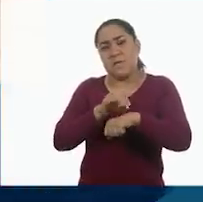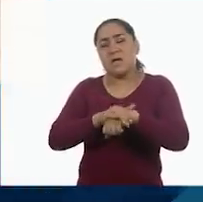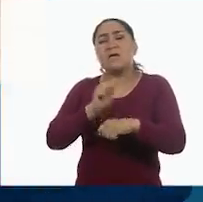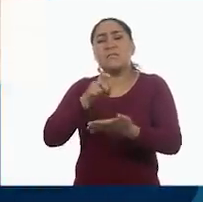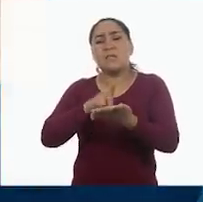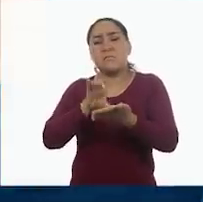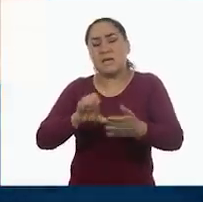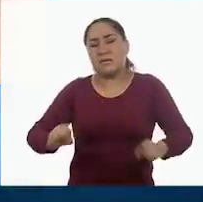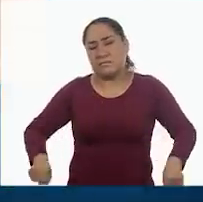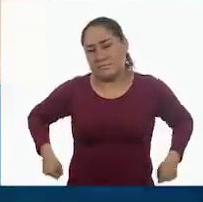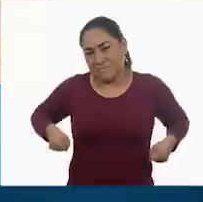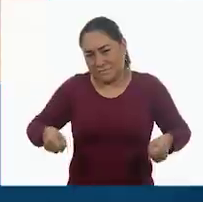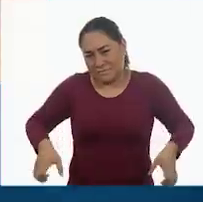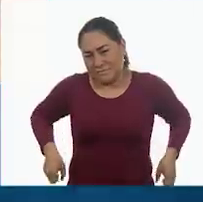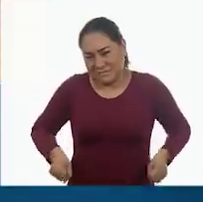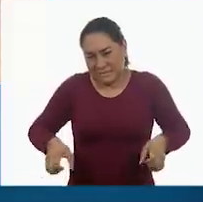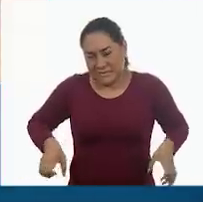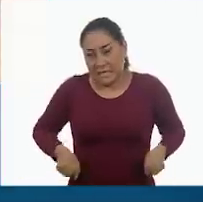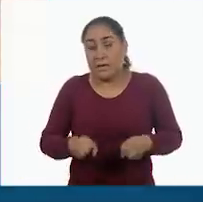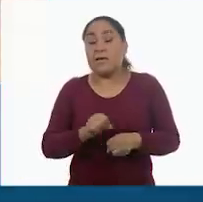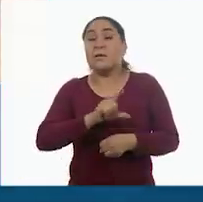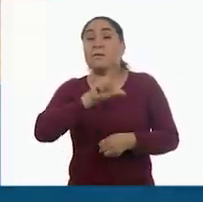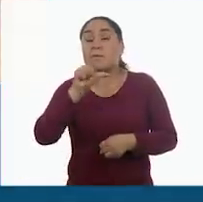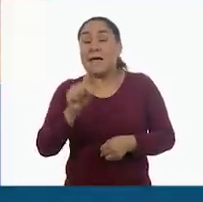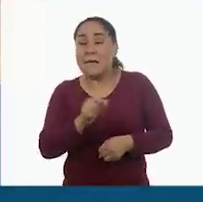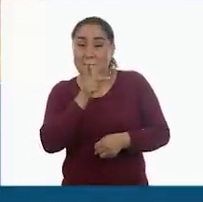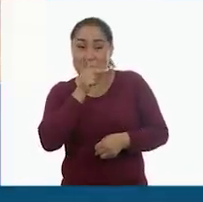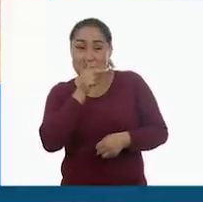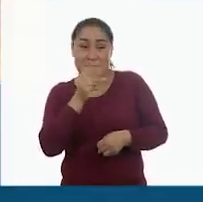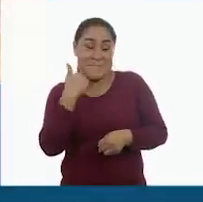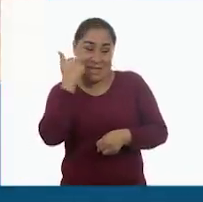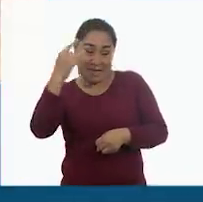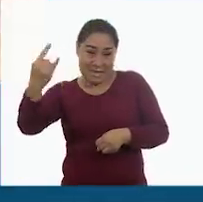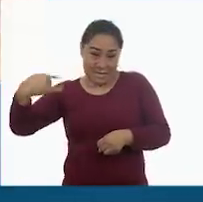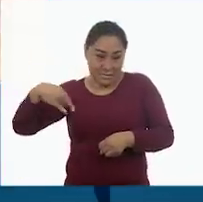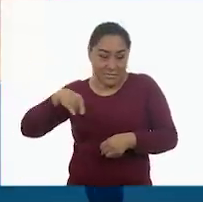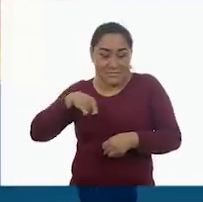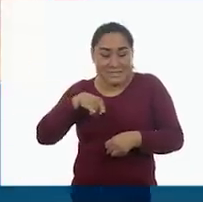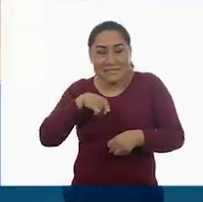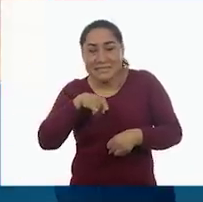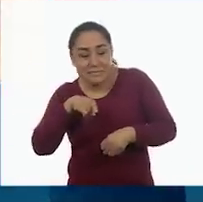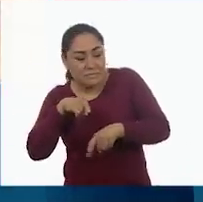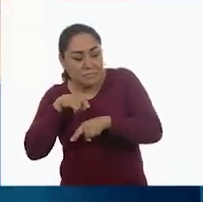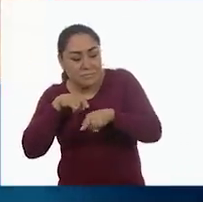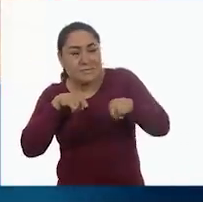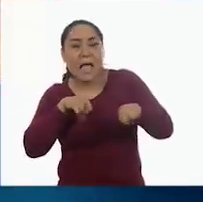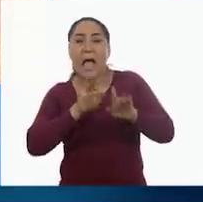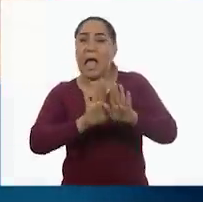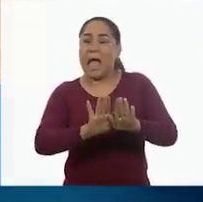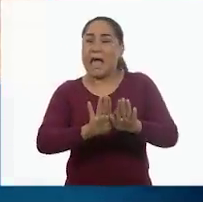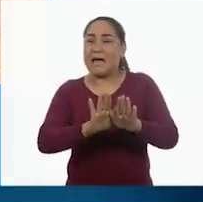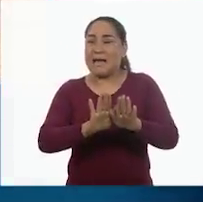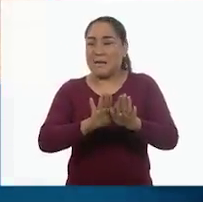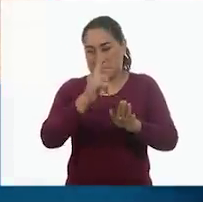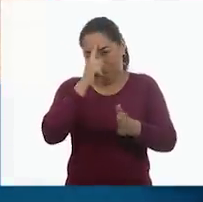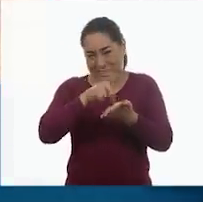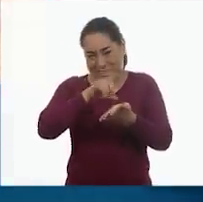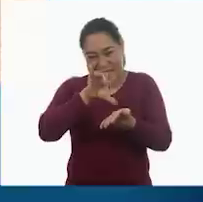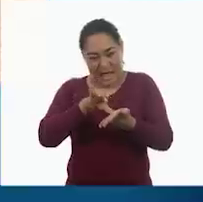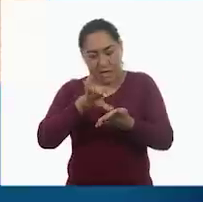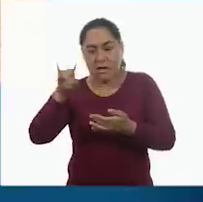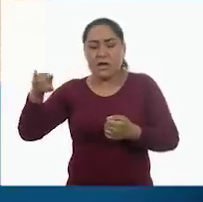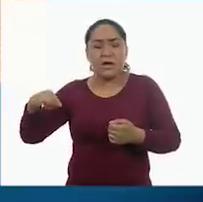ruedas. Pero al quererse mi papá estacionar en los lugares reservados, me di